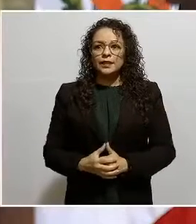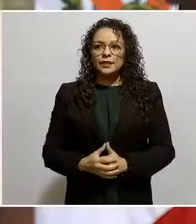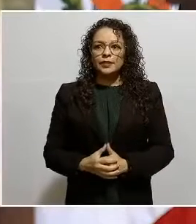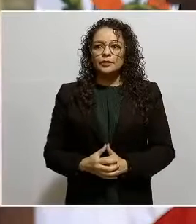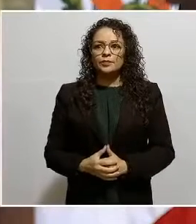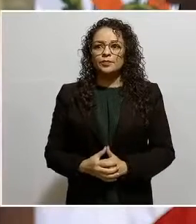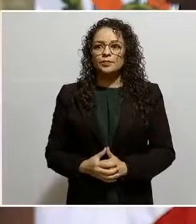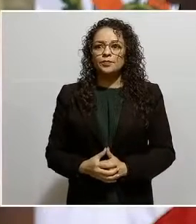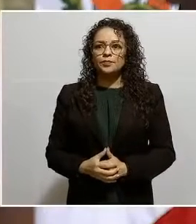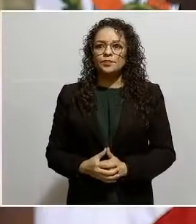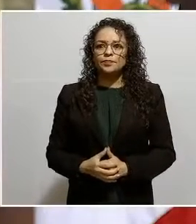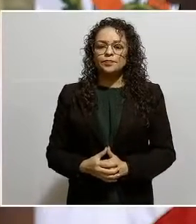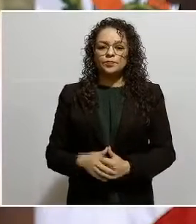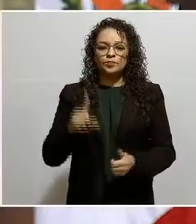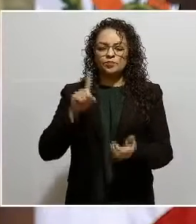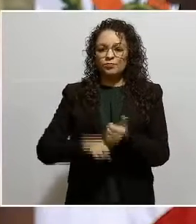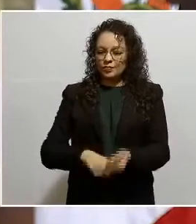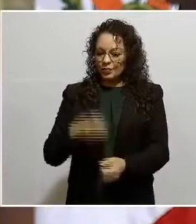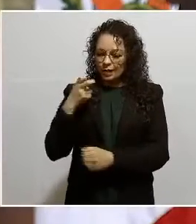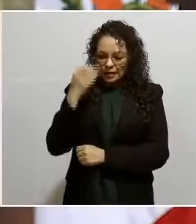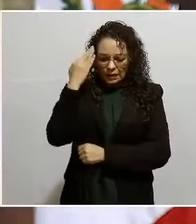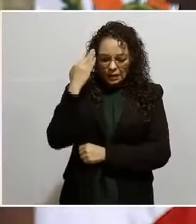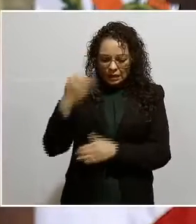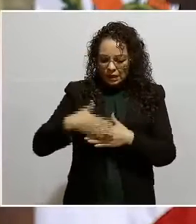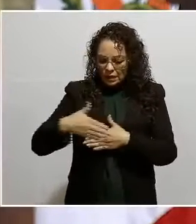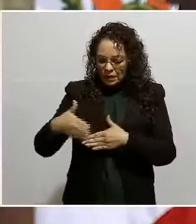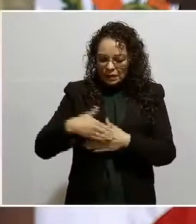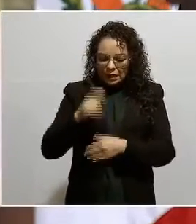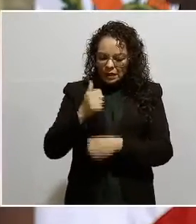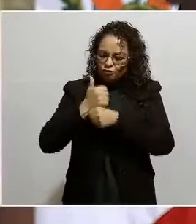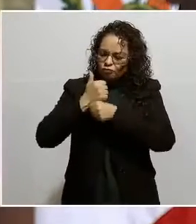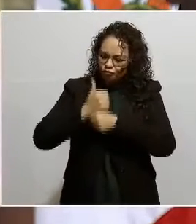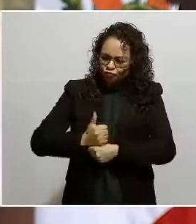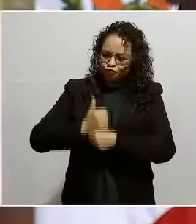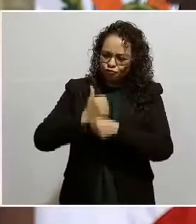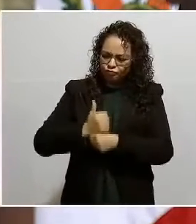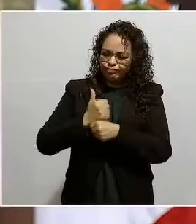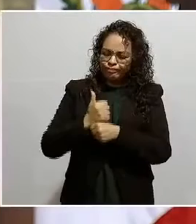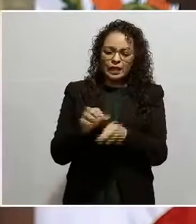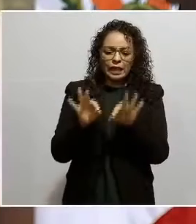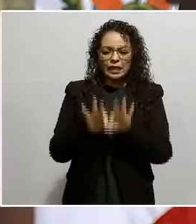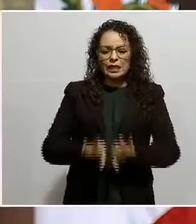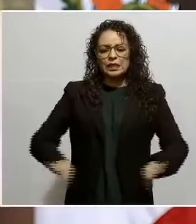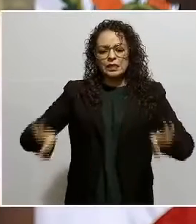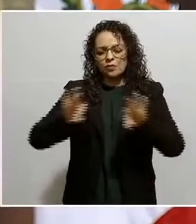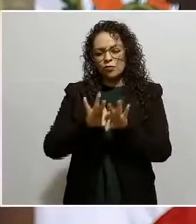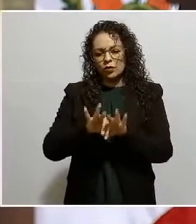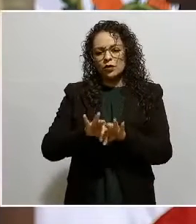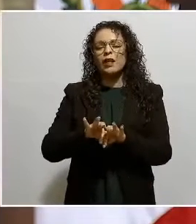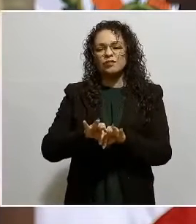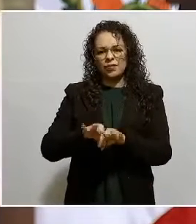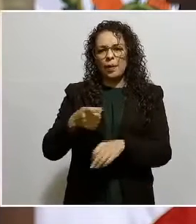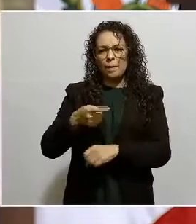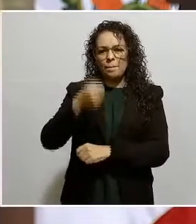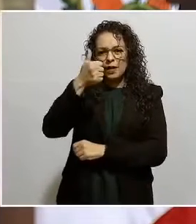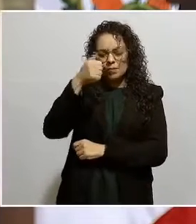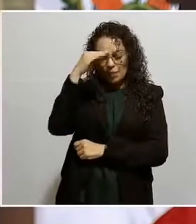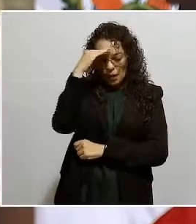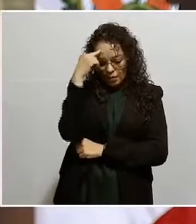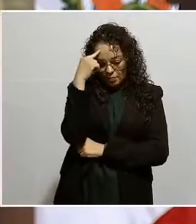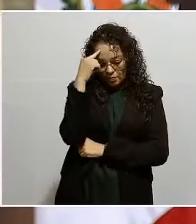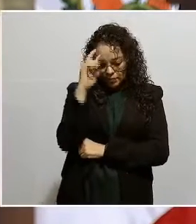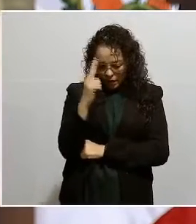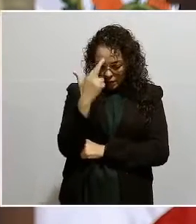en mitad de este tiempo de sufrimientos es bueno detenernos para recordar a un hombre que supo oponer